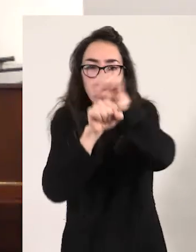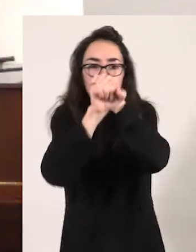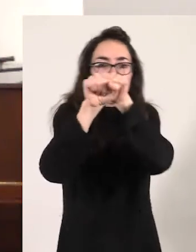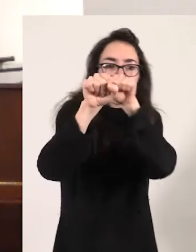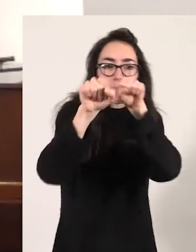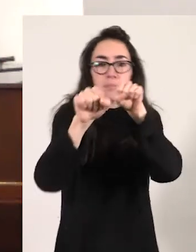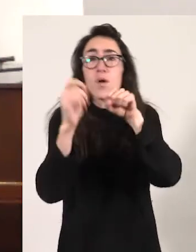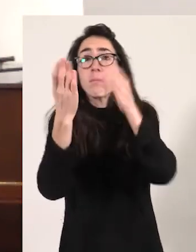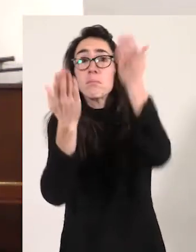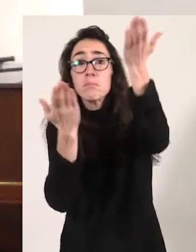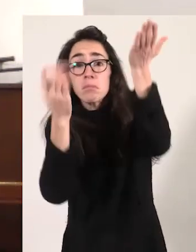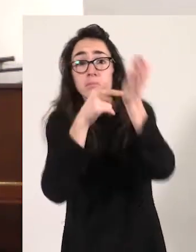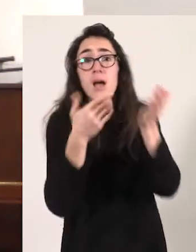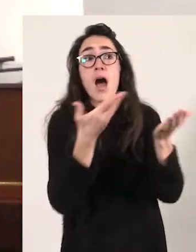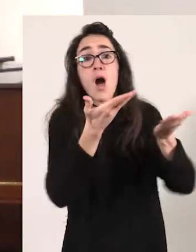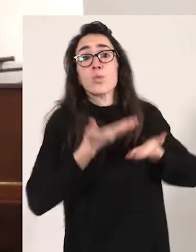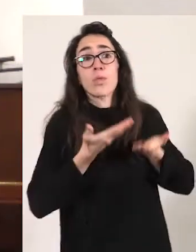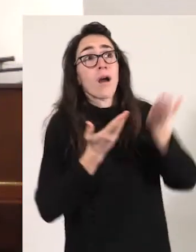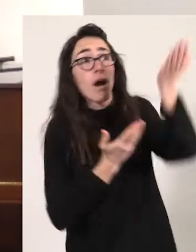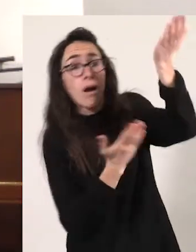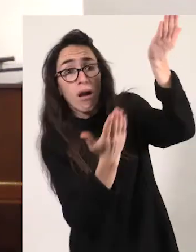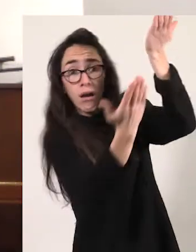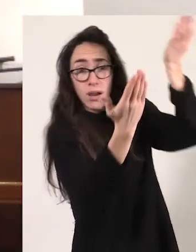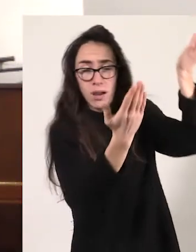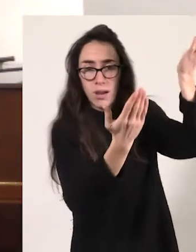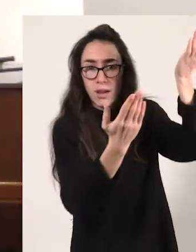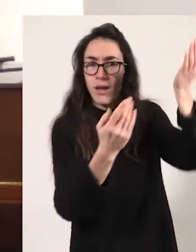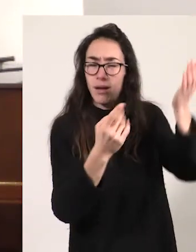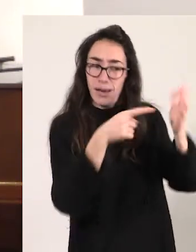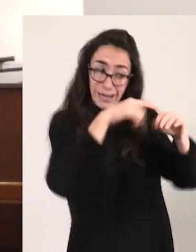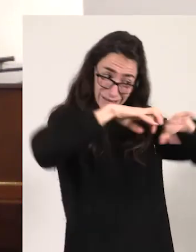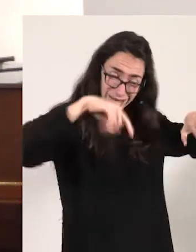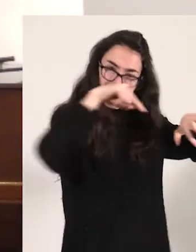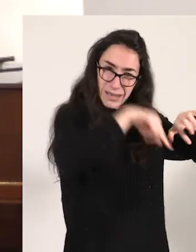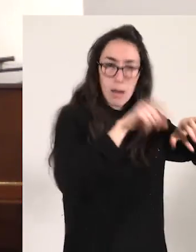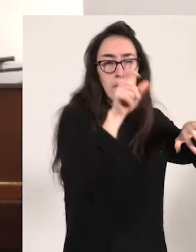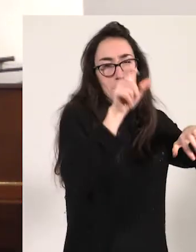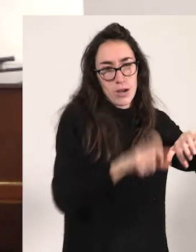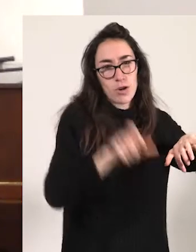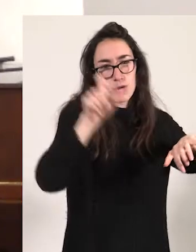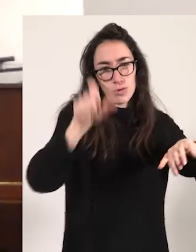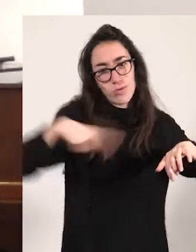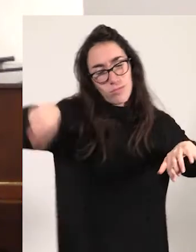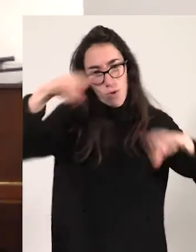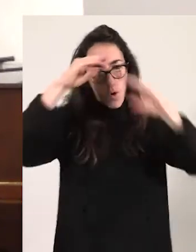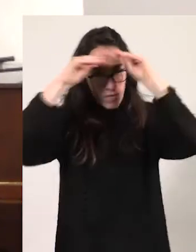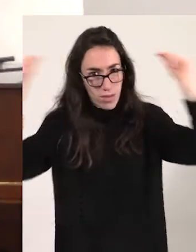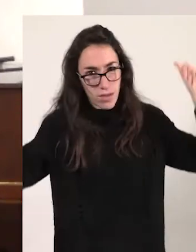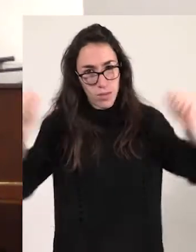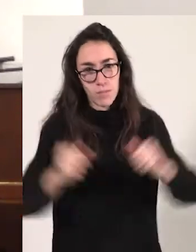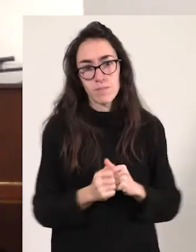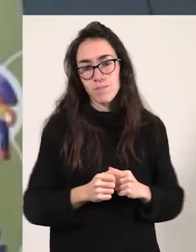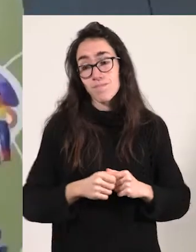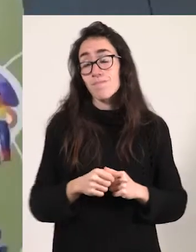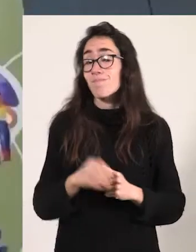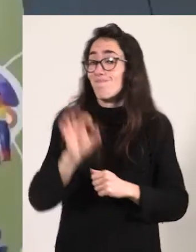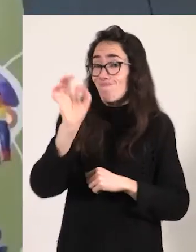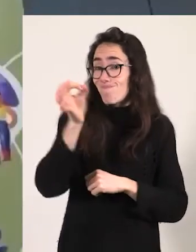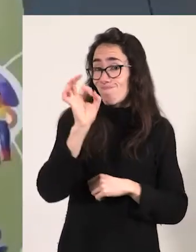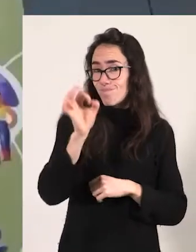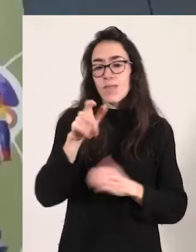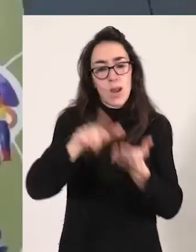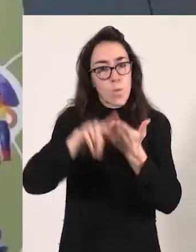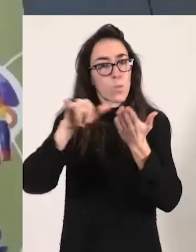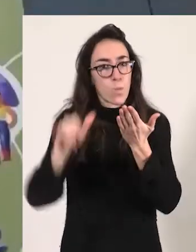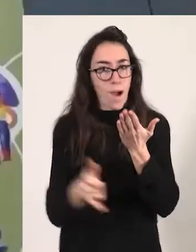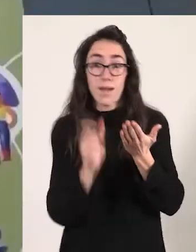a cabecitas que flotan en el Mediterráneo o manos que piden ayuda que se nos han olvidado que se trata de personas. Esa importancia del lenguaje y